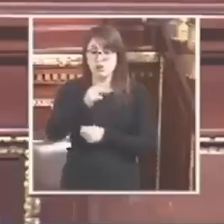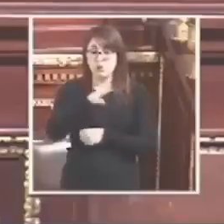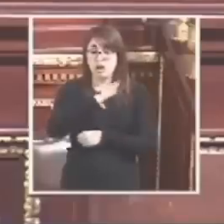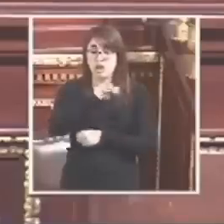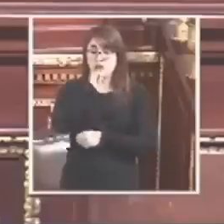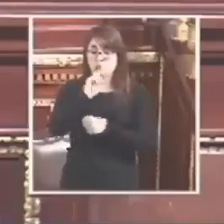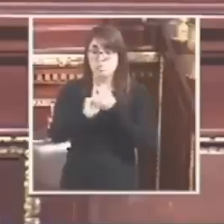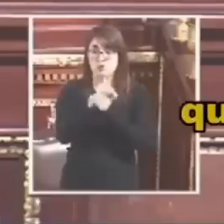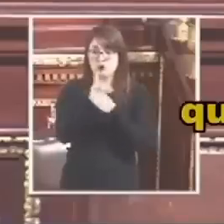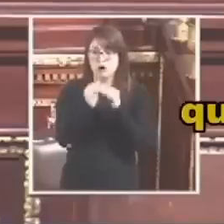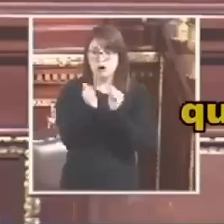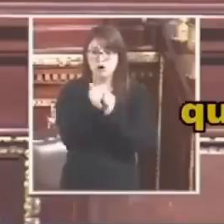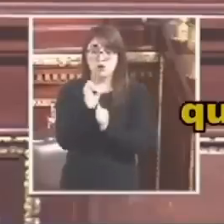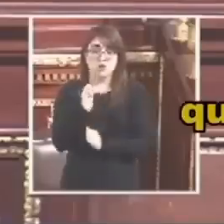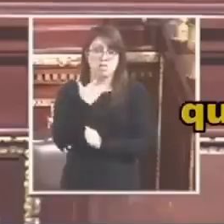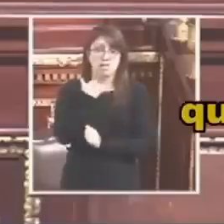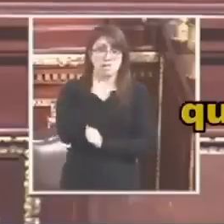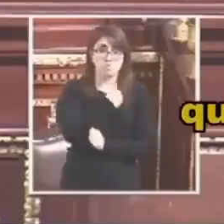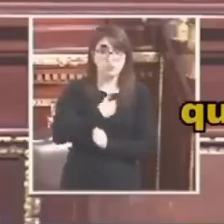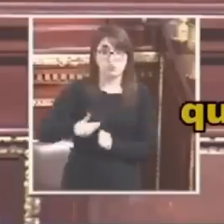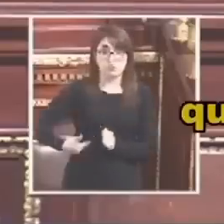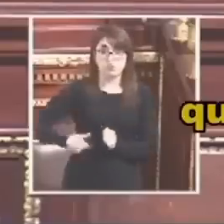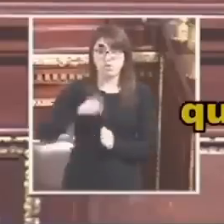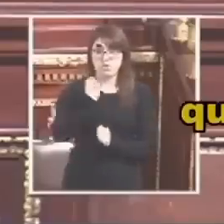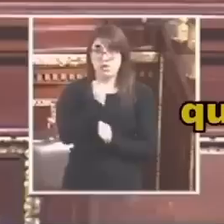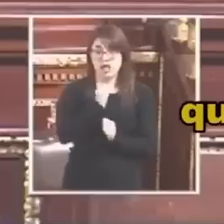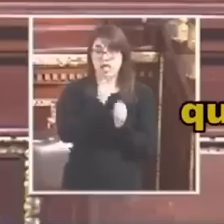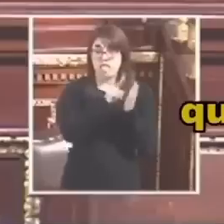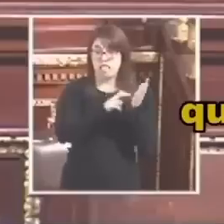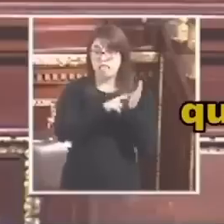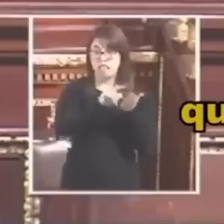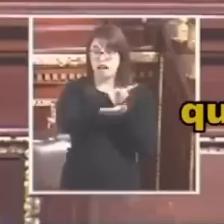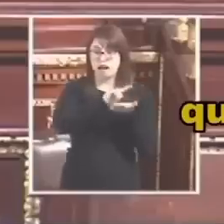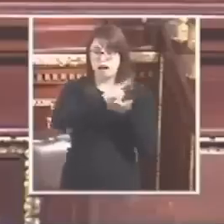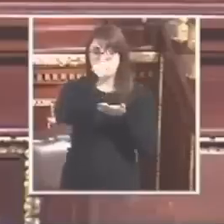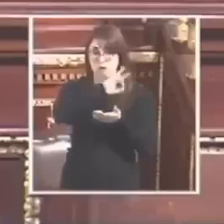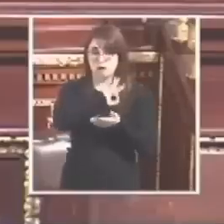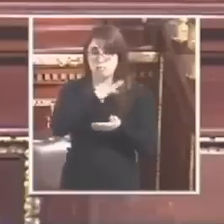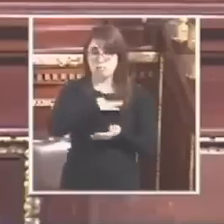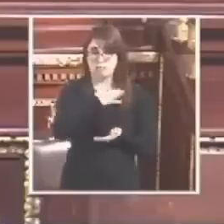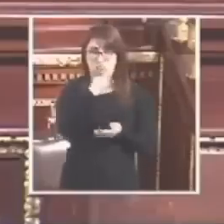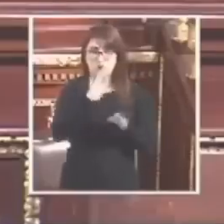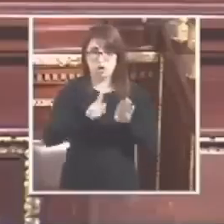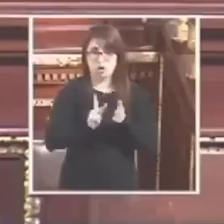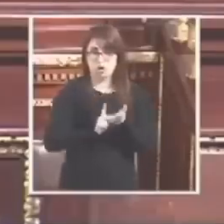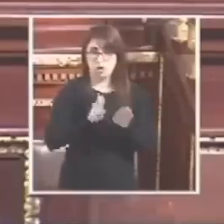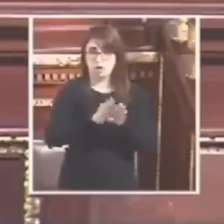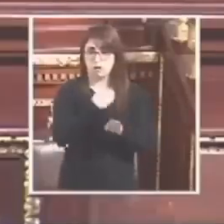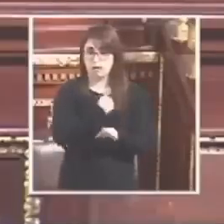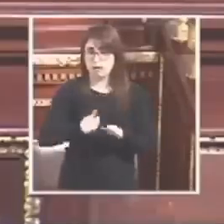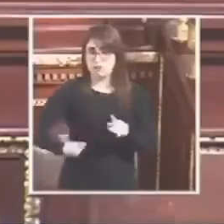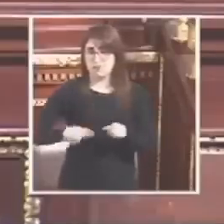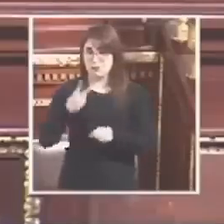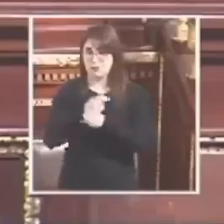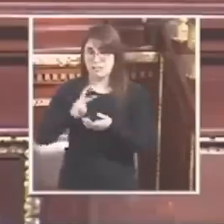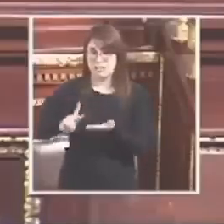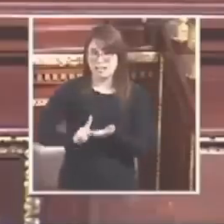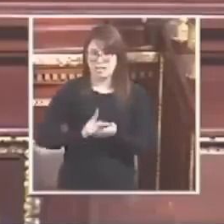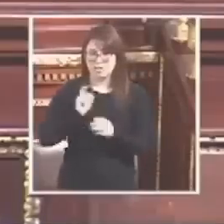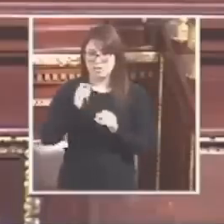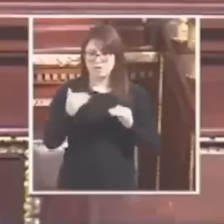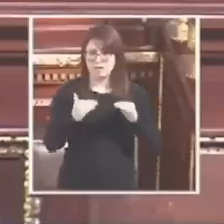un presidente que cambia la ley a modo para eternizarse en el poder suena tan parecida a nuestra